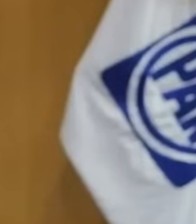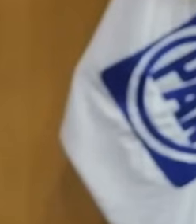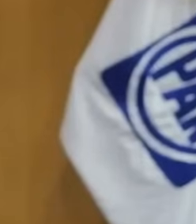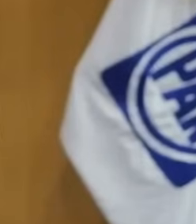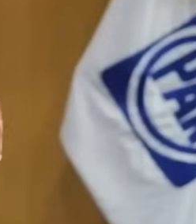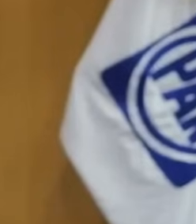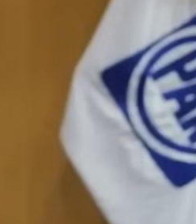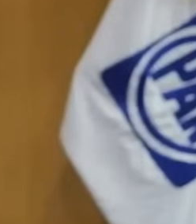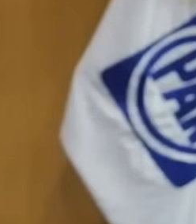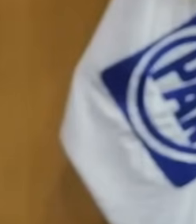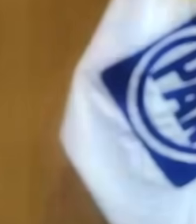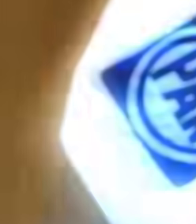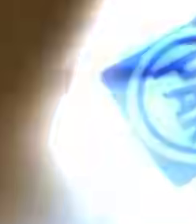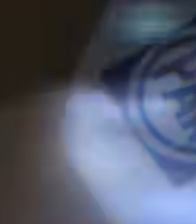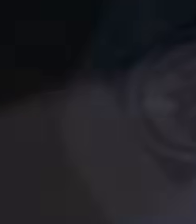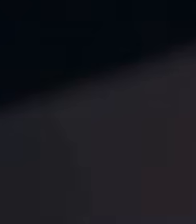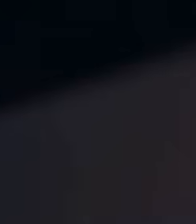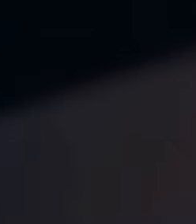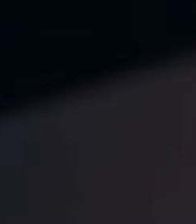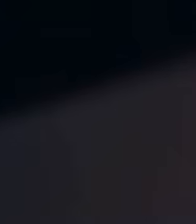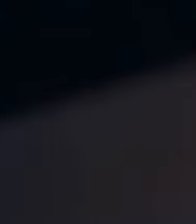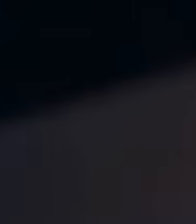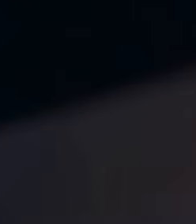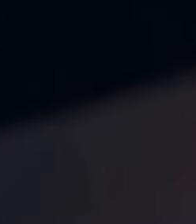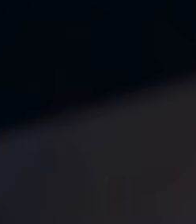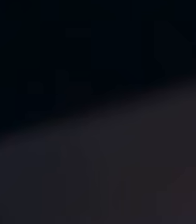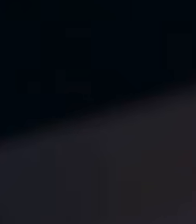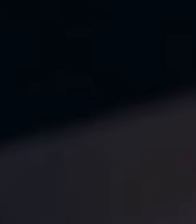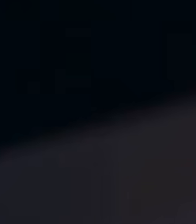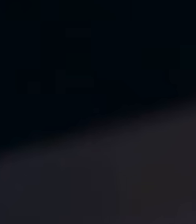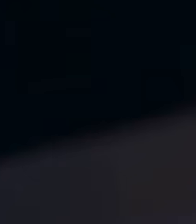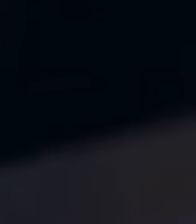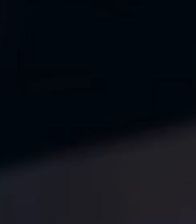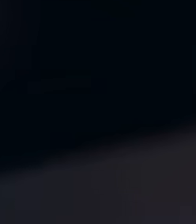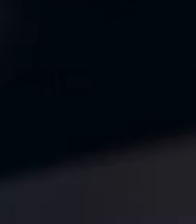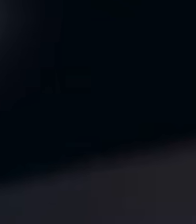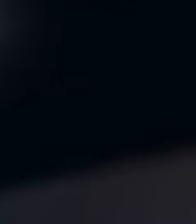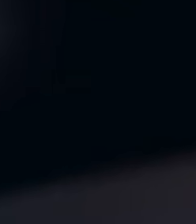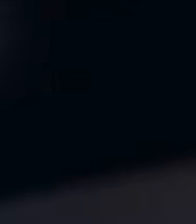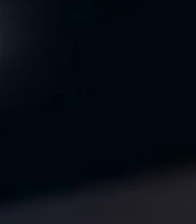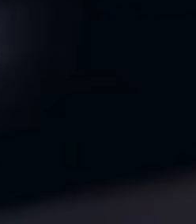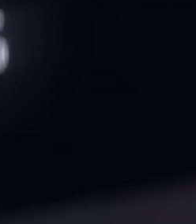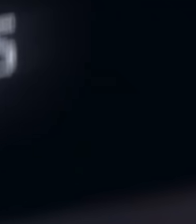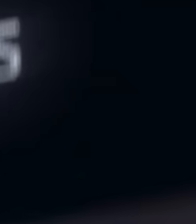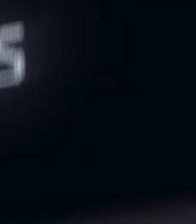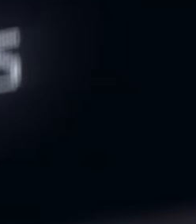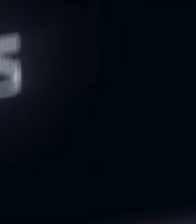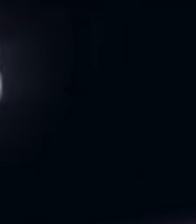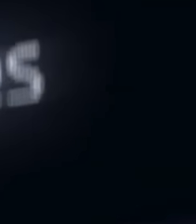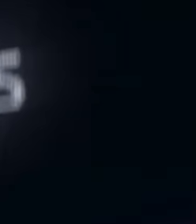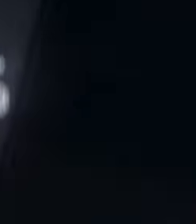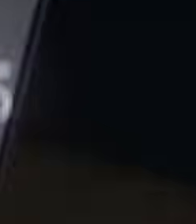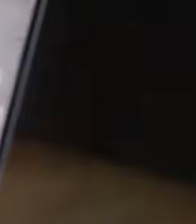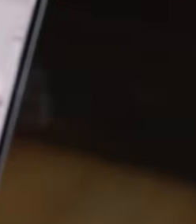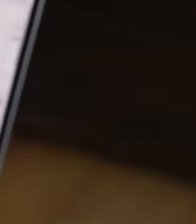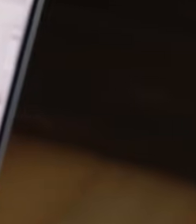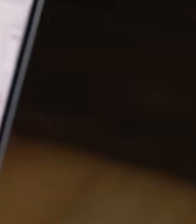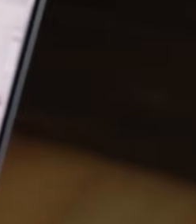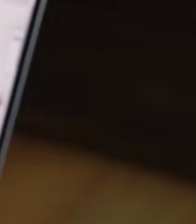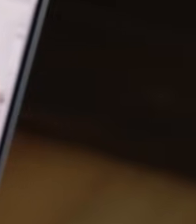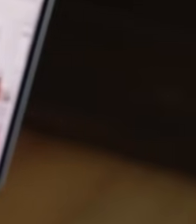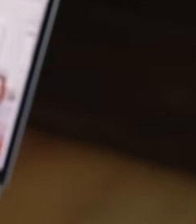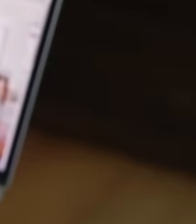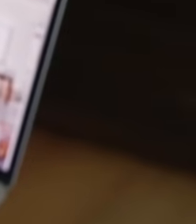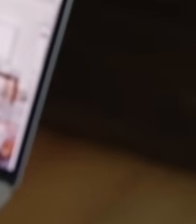de todos los mexicanos. Por favor, es crucial que nos apoyes compartiendo este video con tus familiares, comentando